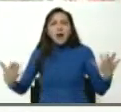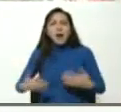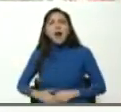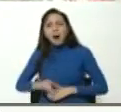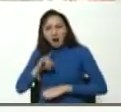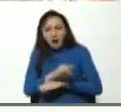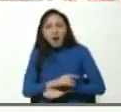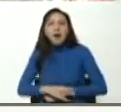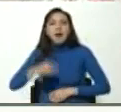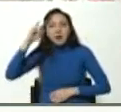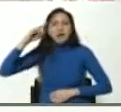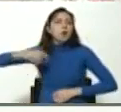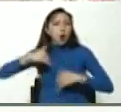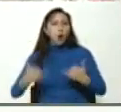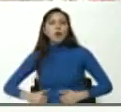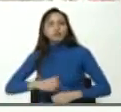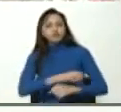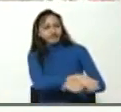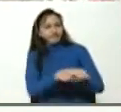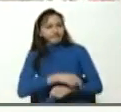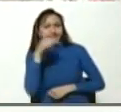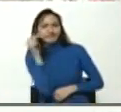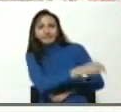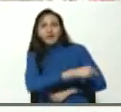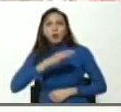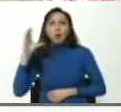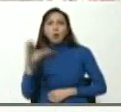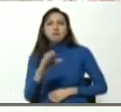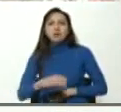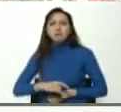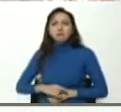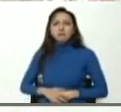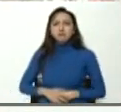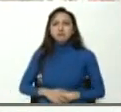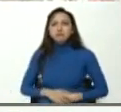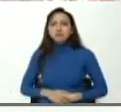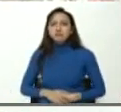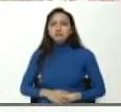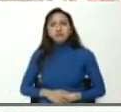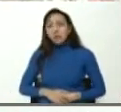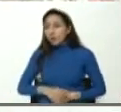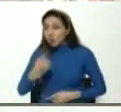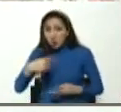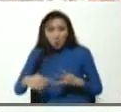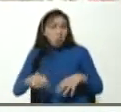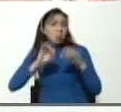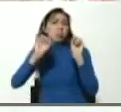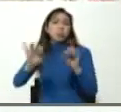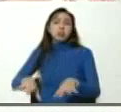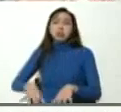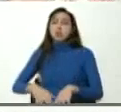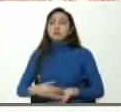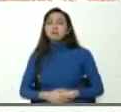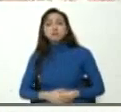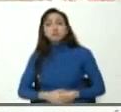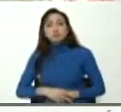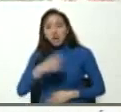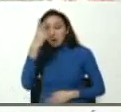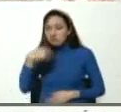el nos tiene preso allá en colombia y a otros los abandonaron en su miseria